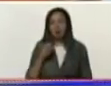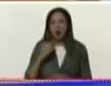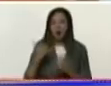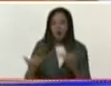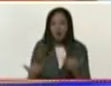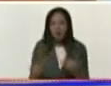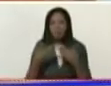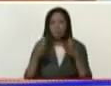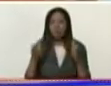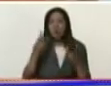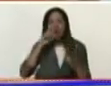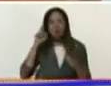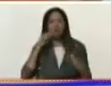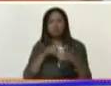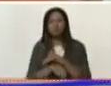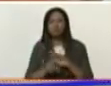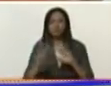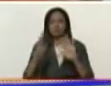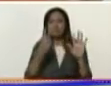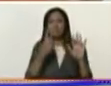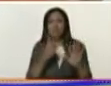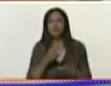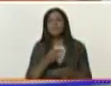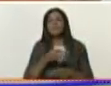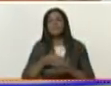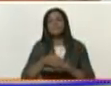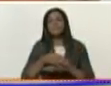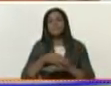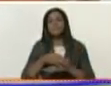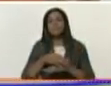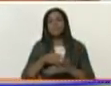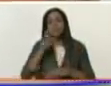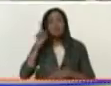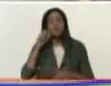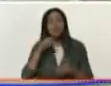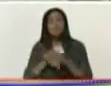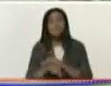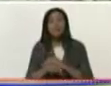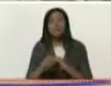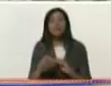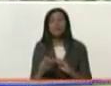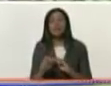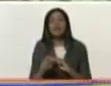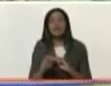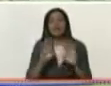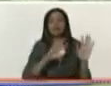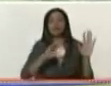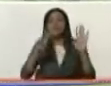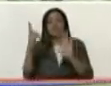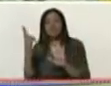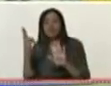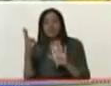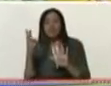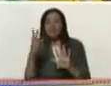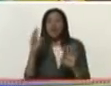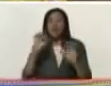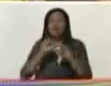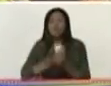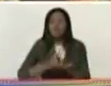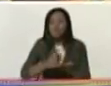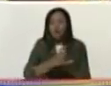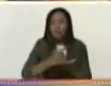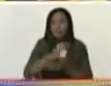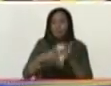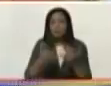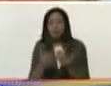estamos inaugurando esta séptima maternidad, de inaugurar la 19ª farmacia. Entre Farmapatria y farmacias comunitarias ya llegamos